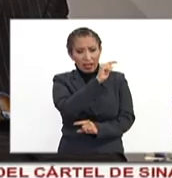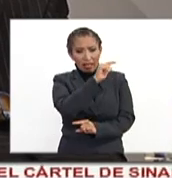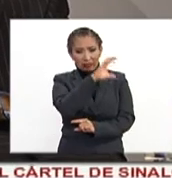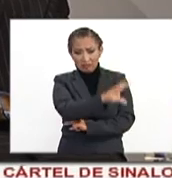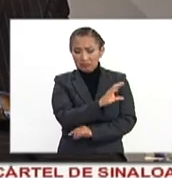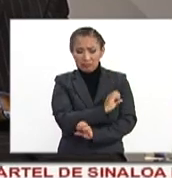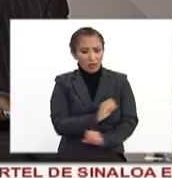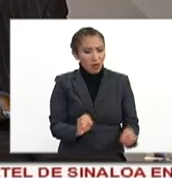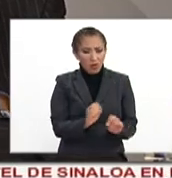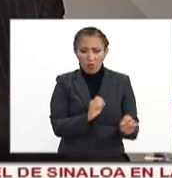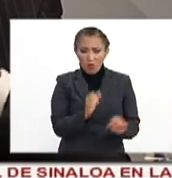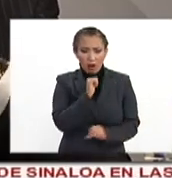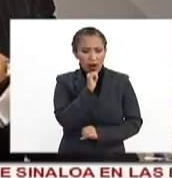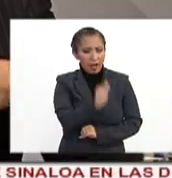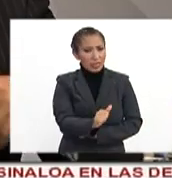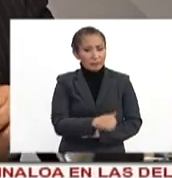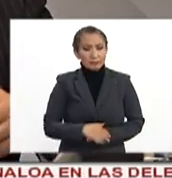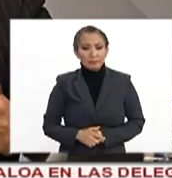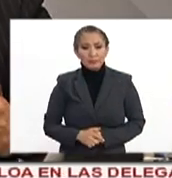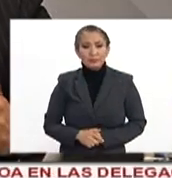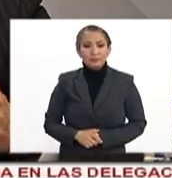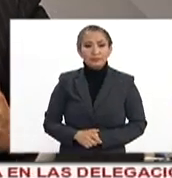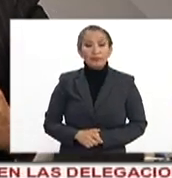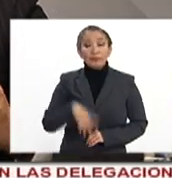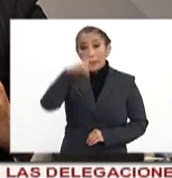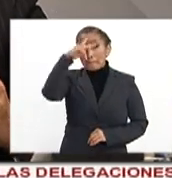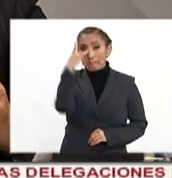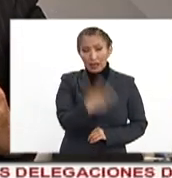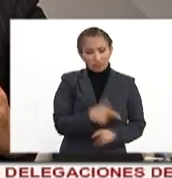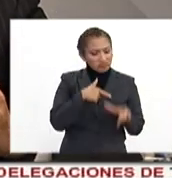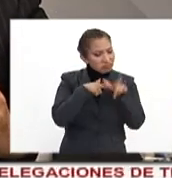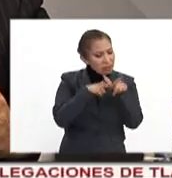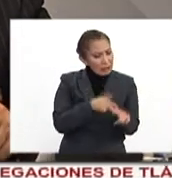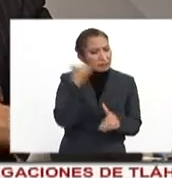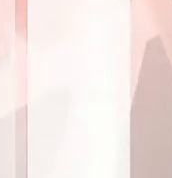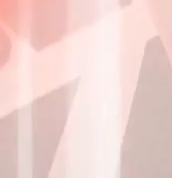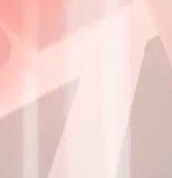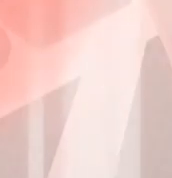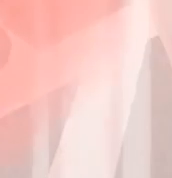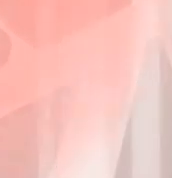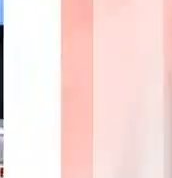Washington del Tratado de América del Norte. México seguirá adelante.